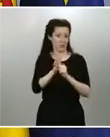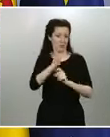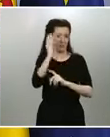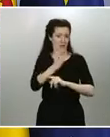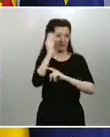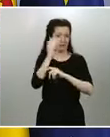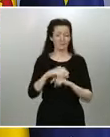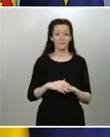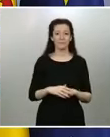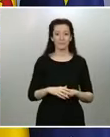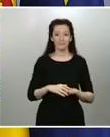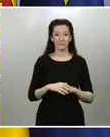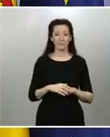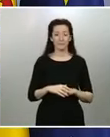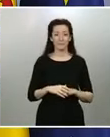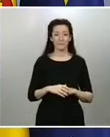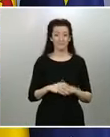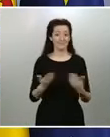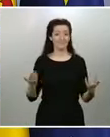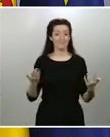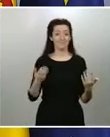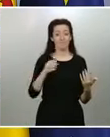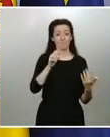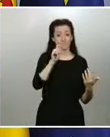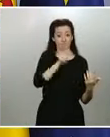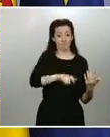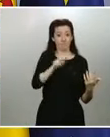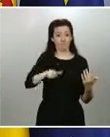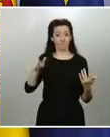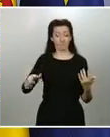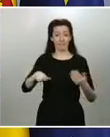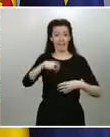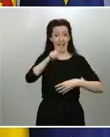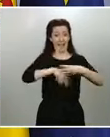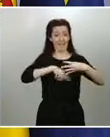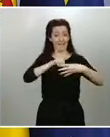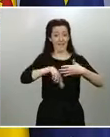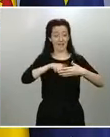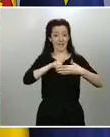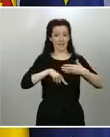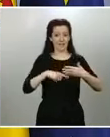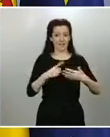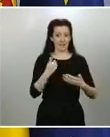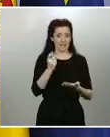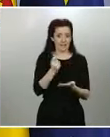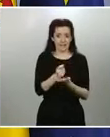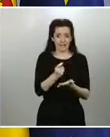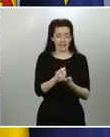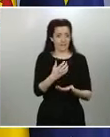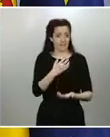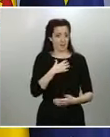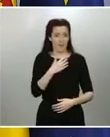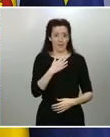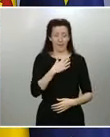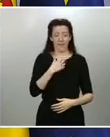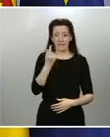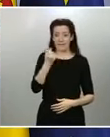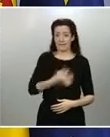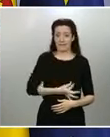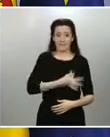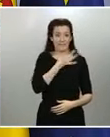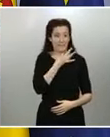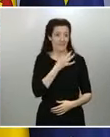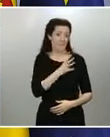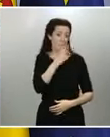consecuencia del impacto del cobi 19 tengan problemas para atender el pago del alquiler de su vivienda habitual podrán acceder en los